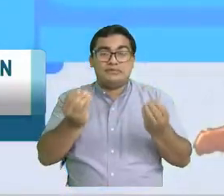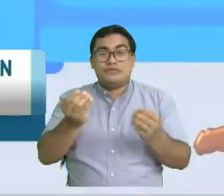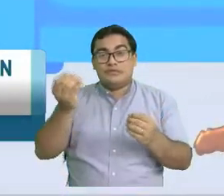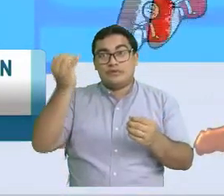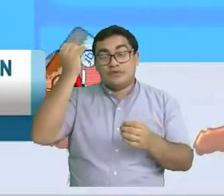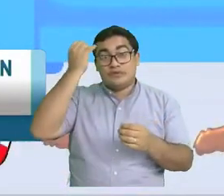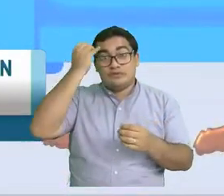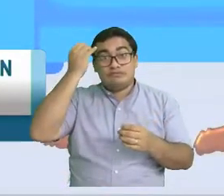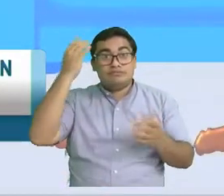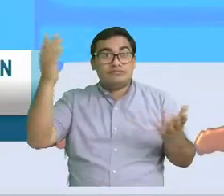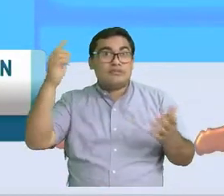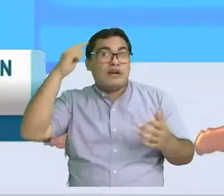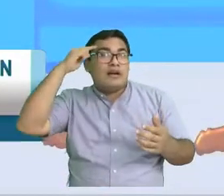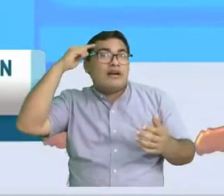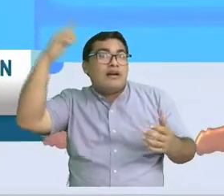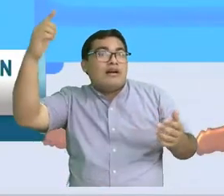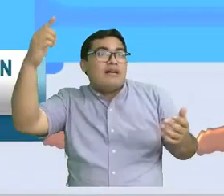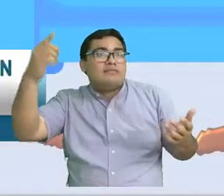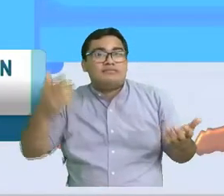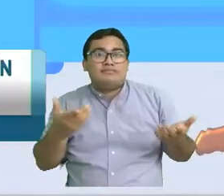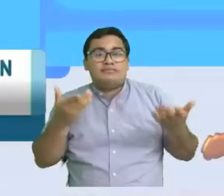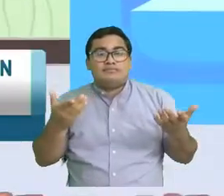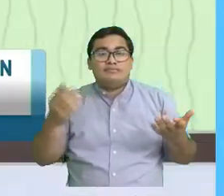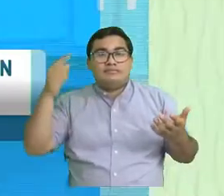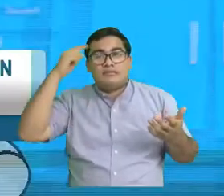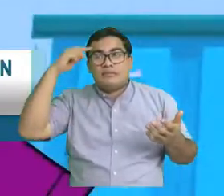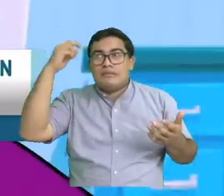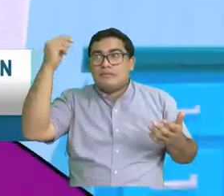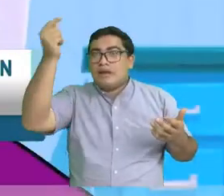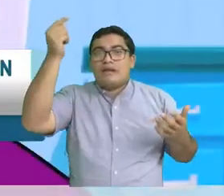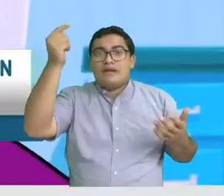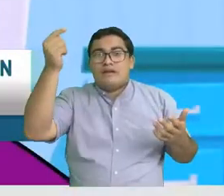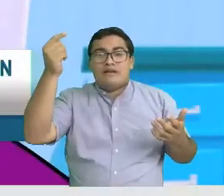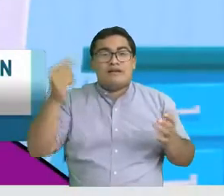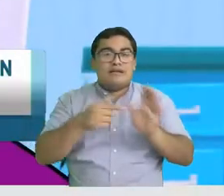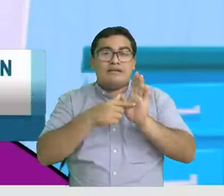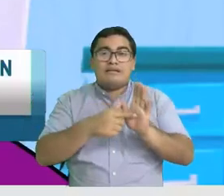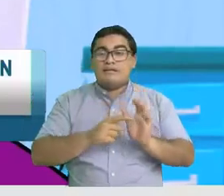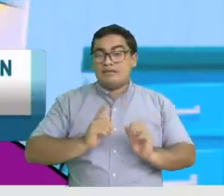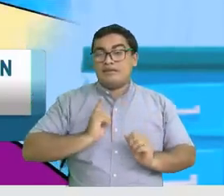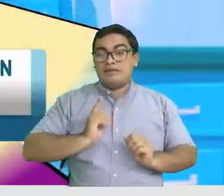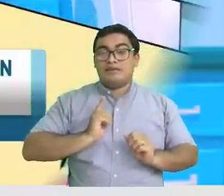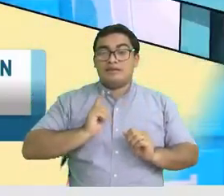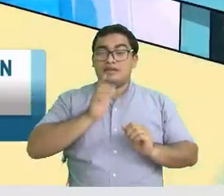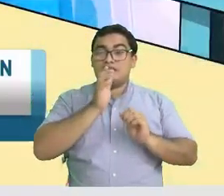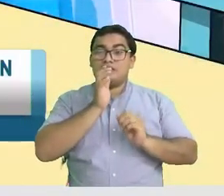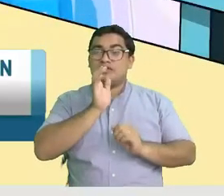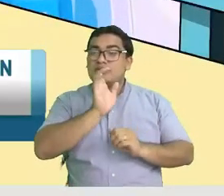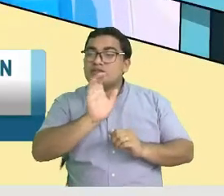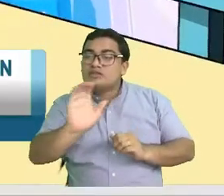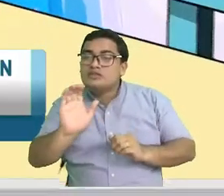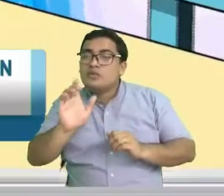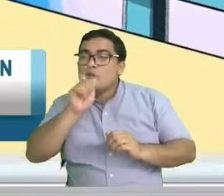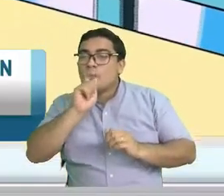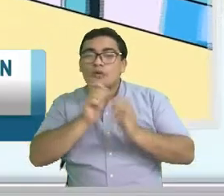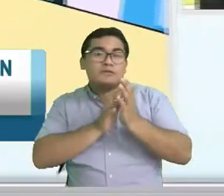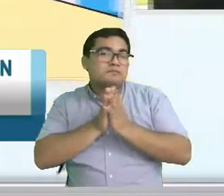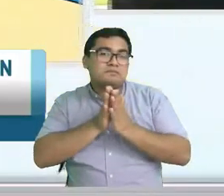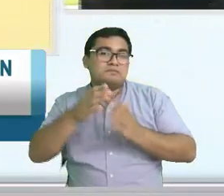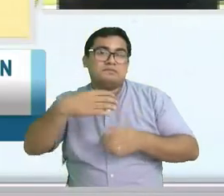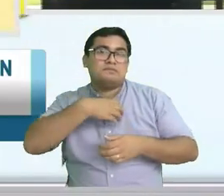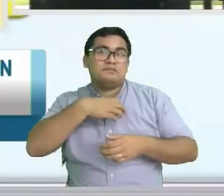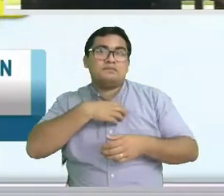Son muy creativos. Sí. Entonces, ellos tienen selectividad para decir en qué se van a concentrar.